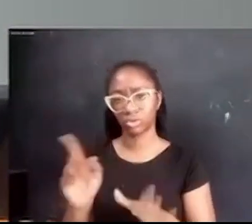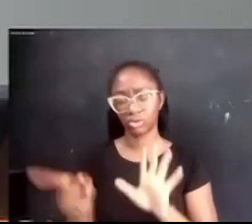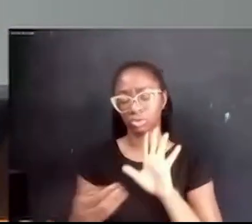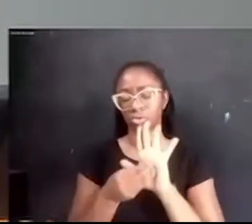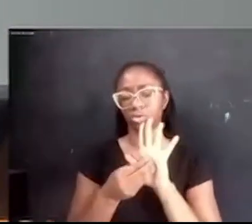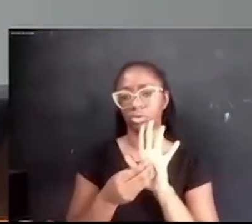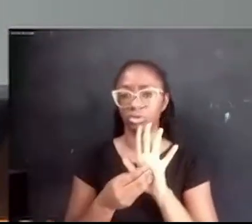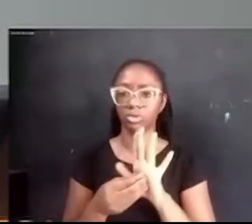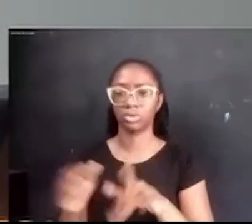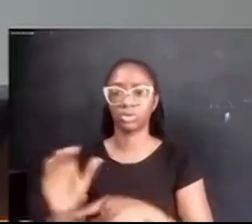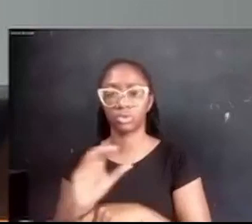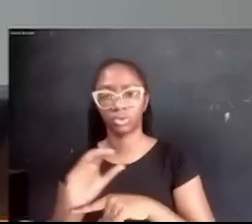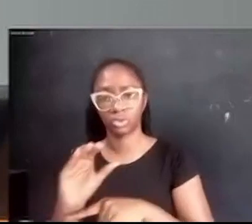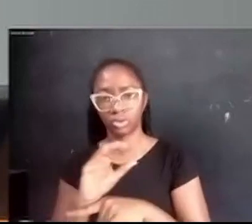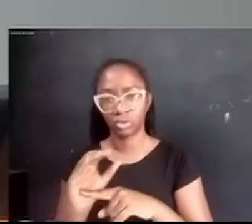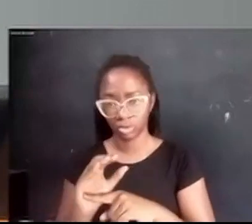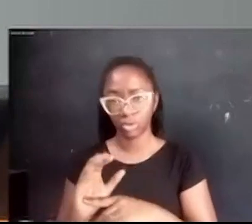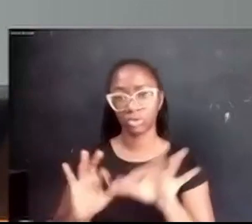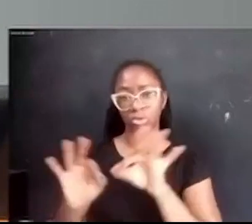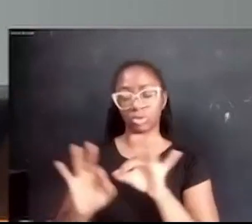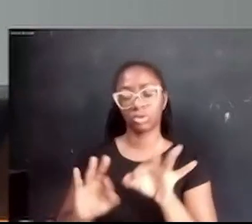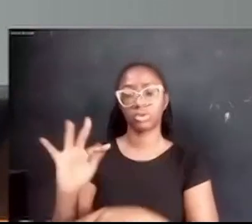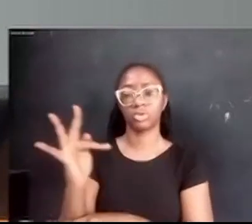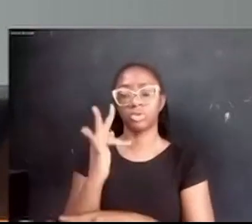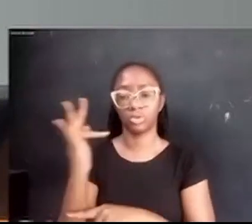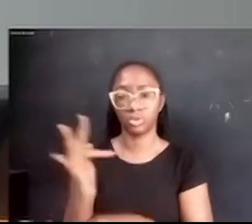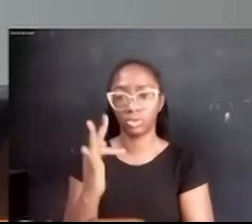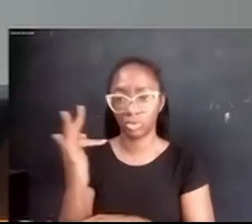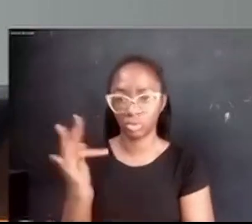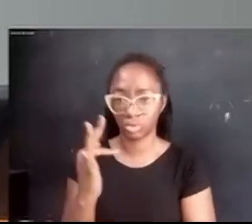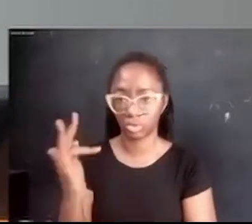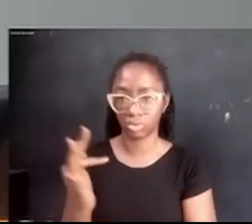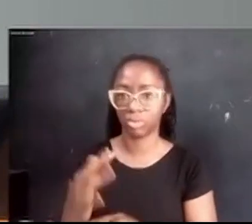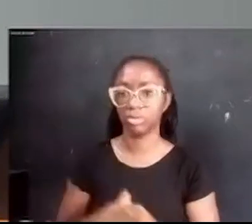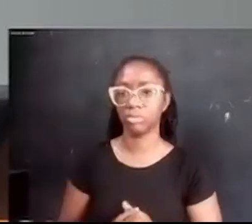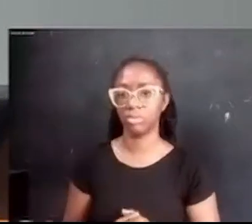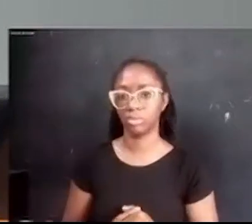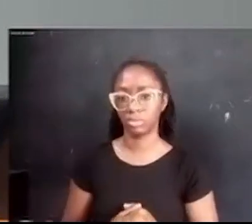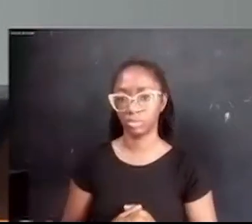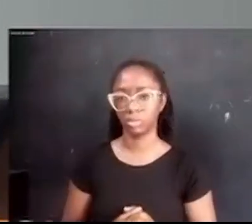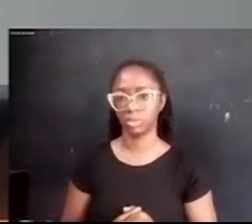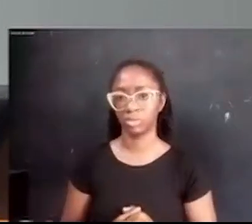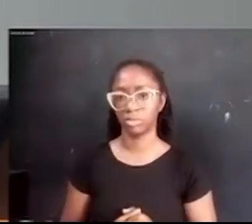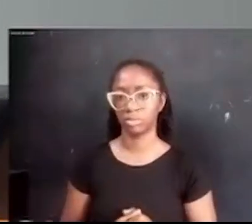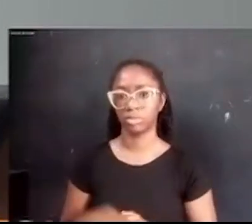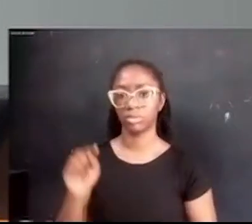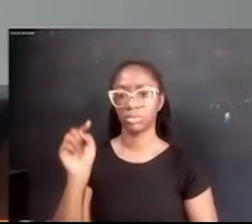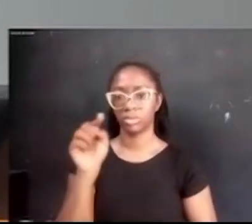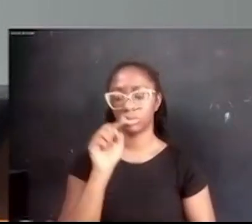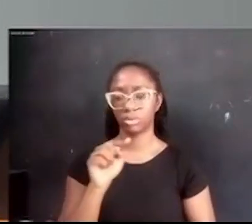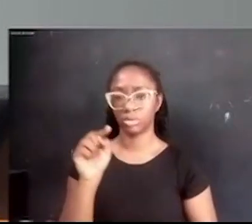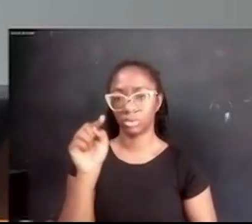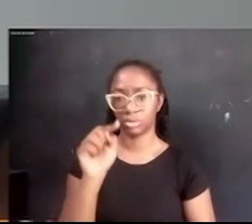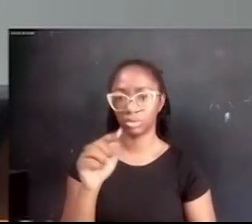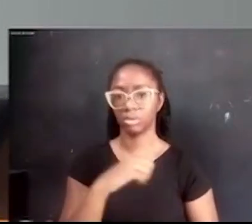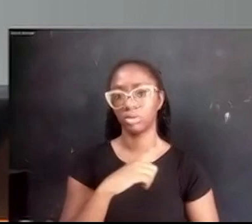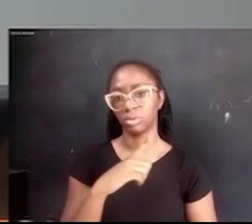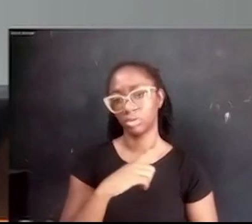constituciones formales, es decir, textos constitucionales redactados con artículos desde un punto de